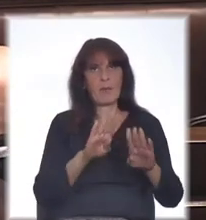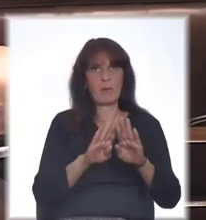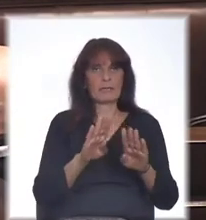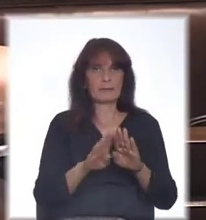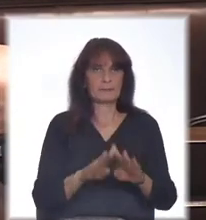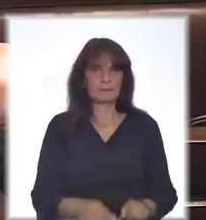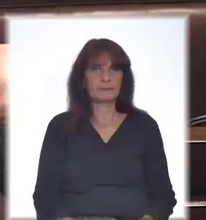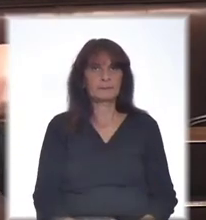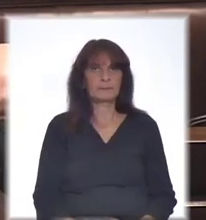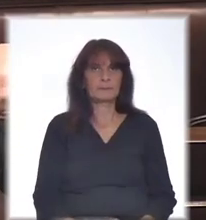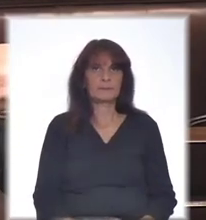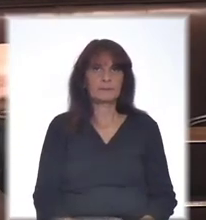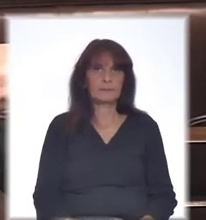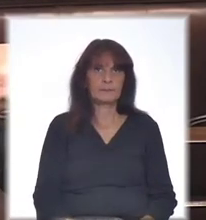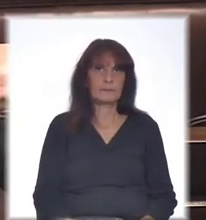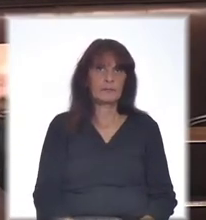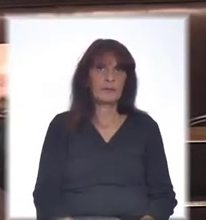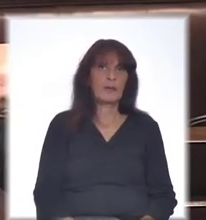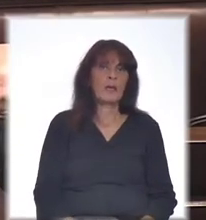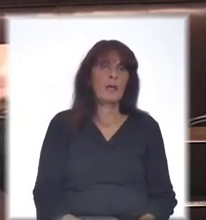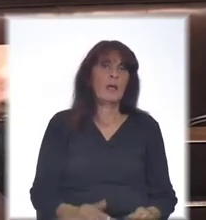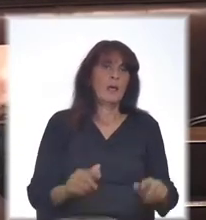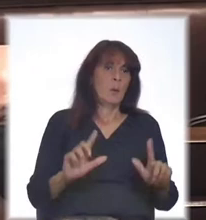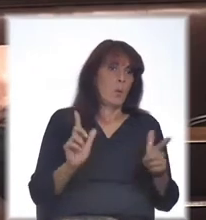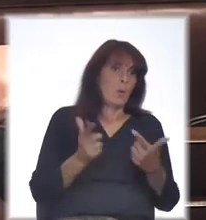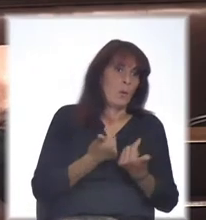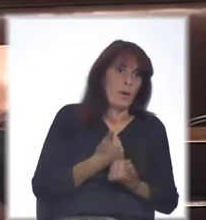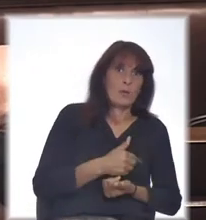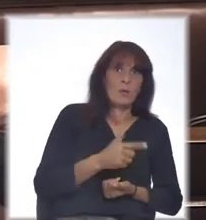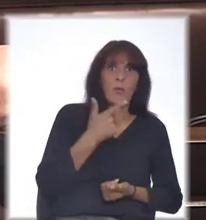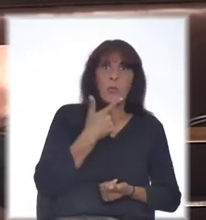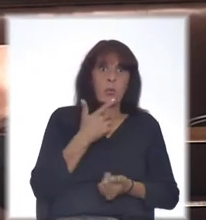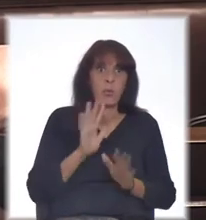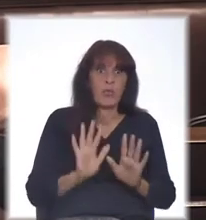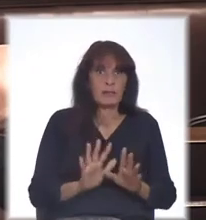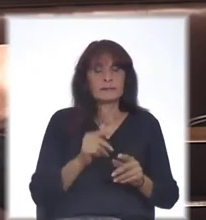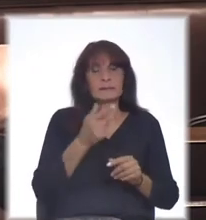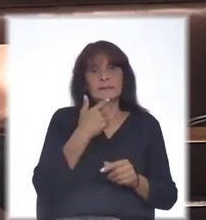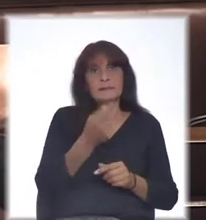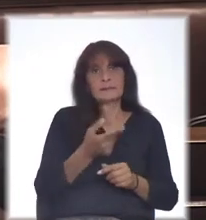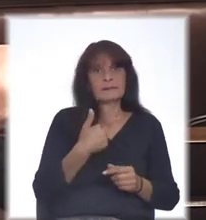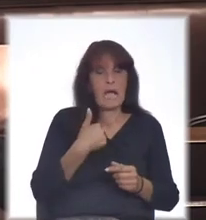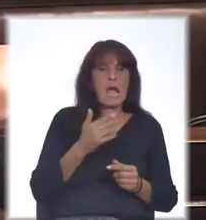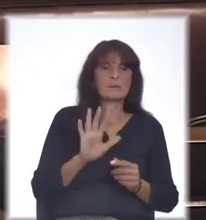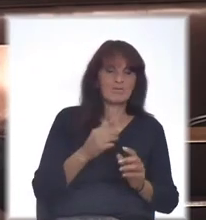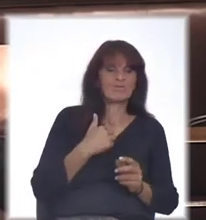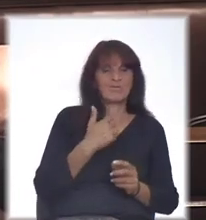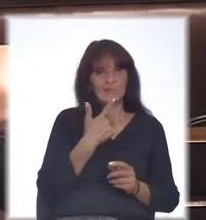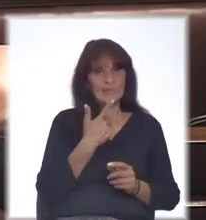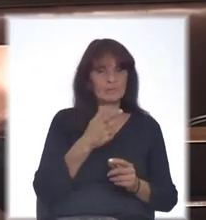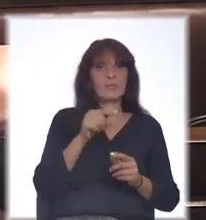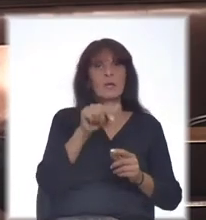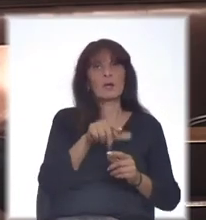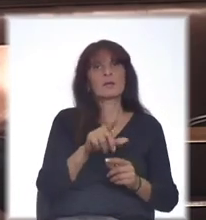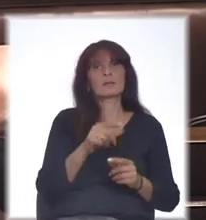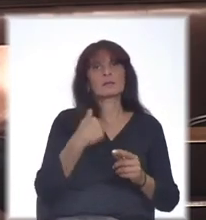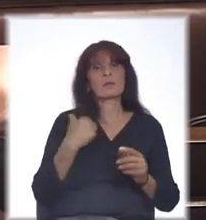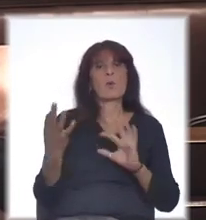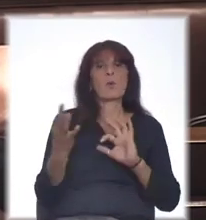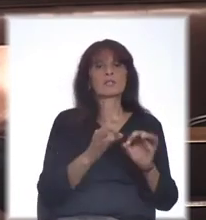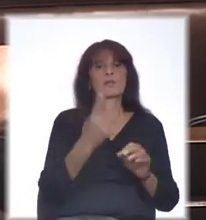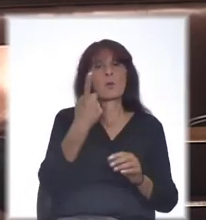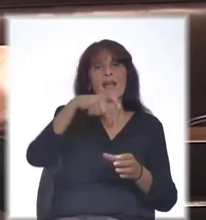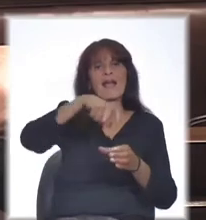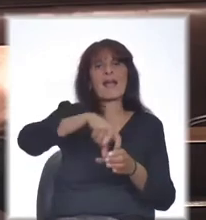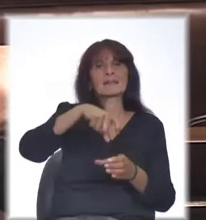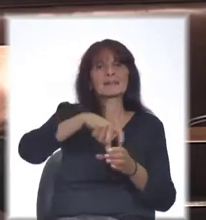casa. No había dudas, continúa el relato, se confirmaban mis sospechas. Había llegado un nuevo cassette de Wilson